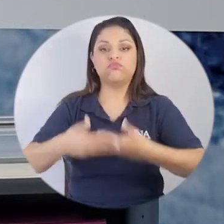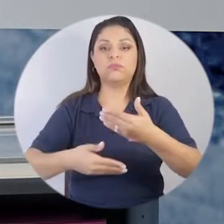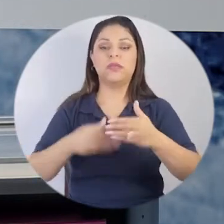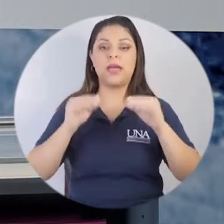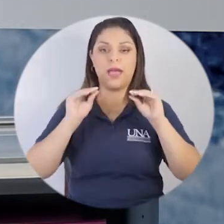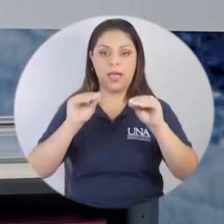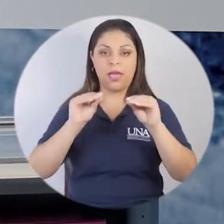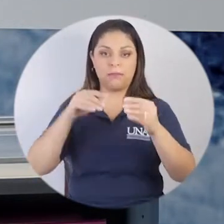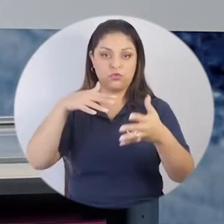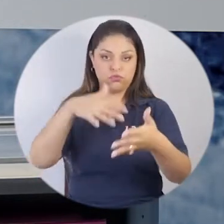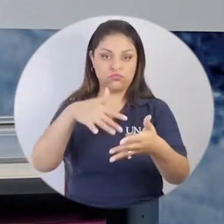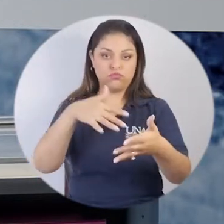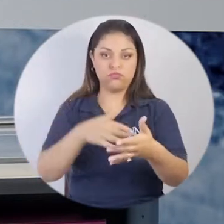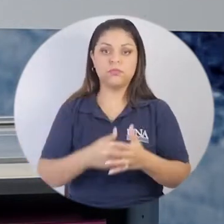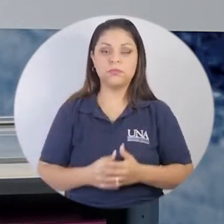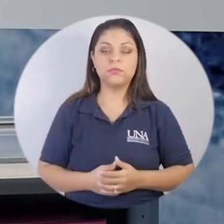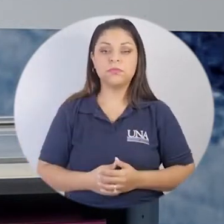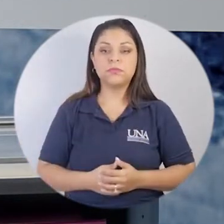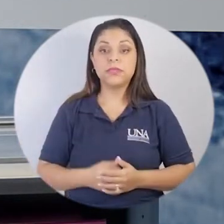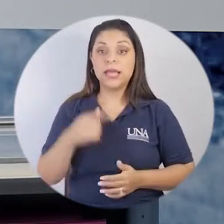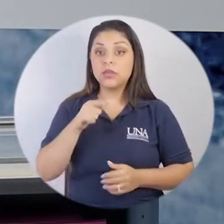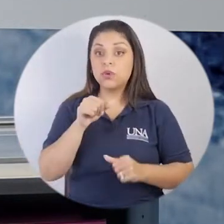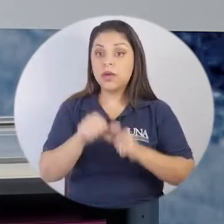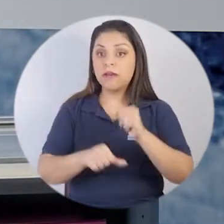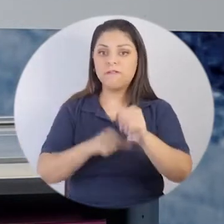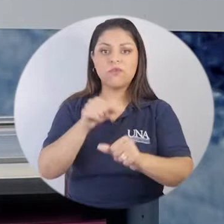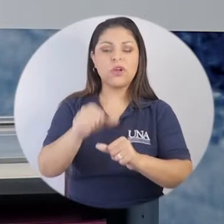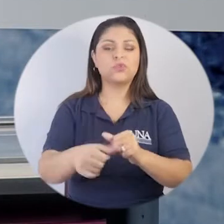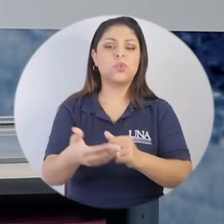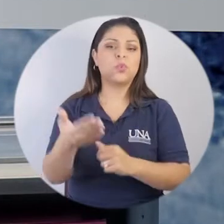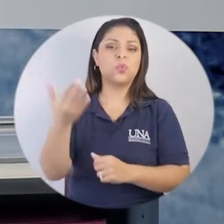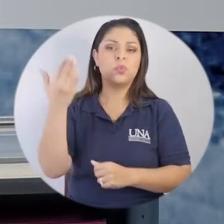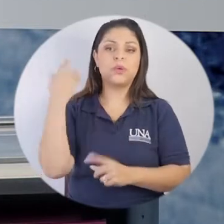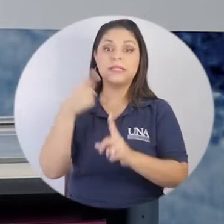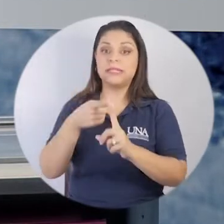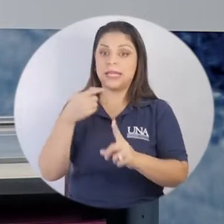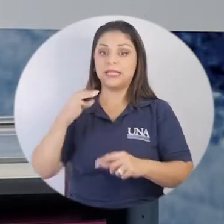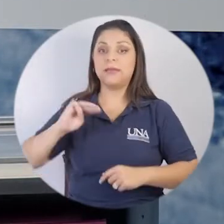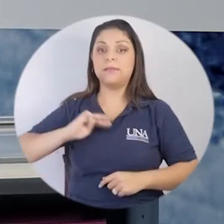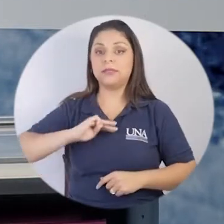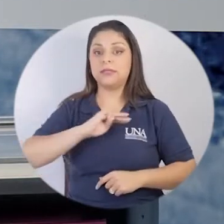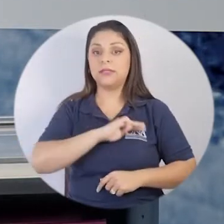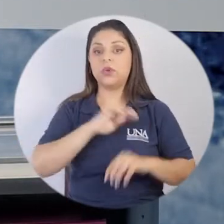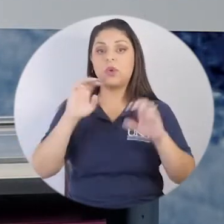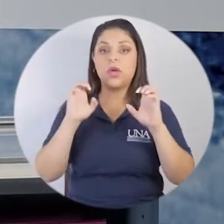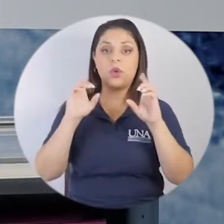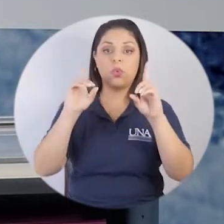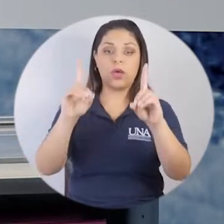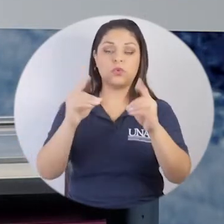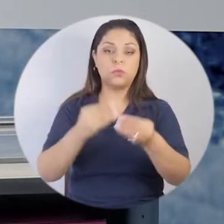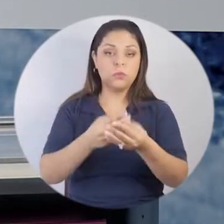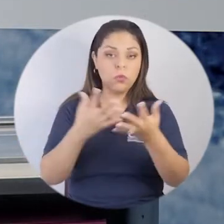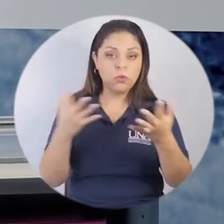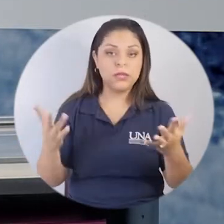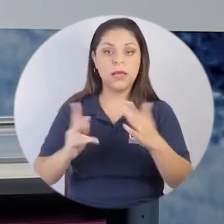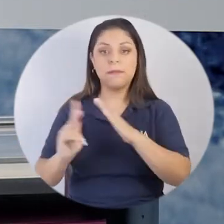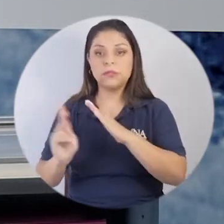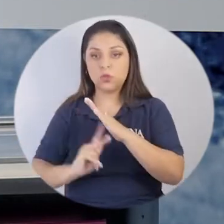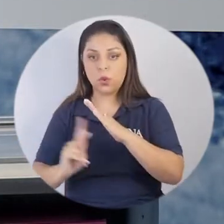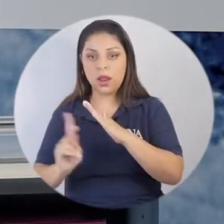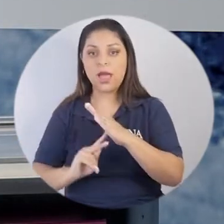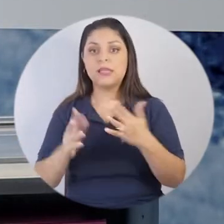ámbito académico, ¿verdad? Y son esfuerzos que inclusive vienen desde más atrás, ¿verdad? Desde el Ministerio de Educación Pública, ya desde el preescolar, ¿verdad? Sí. Se han